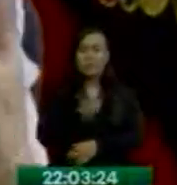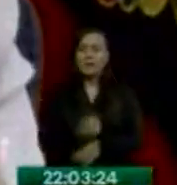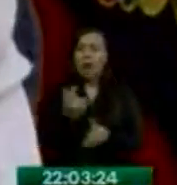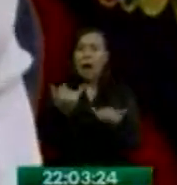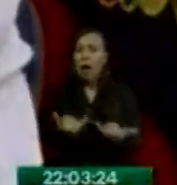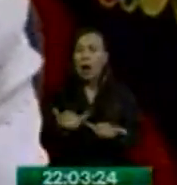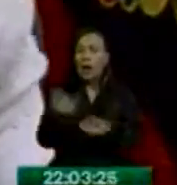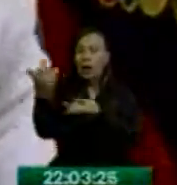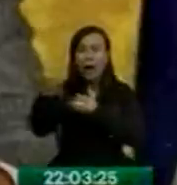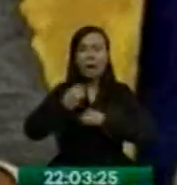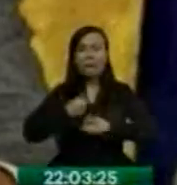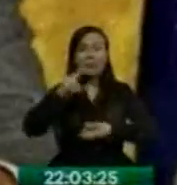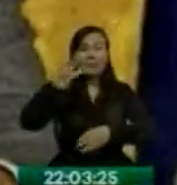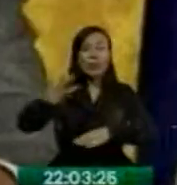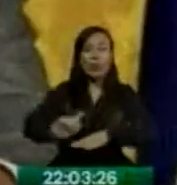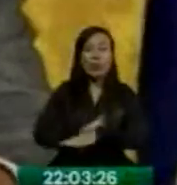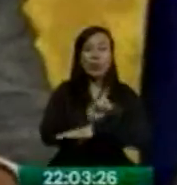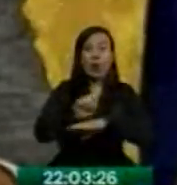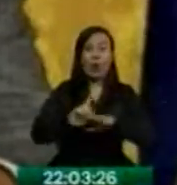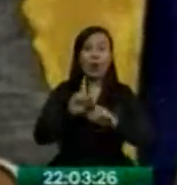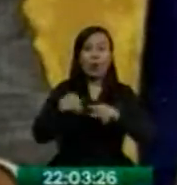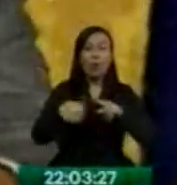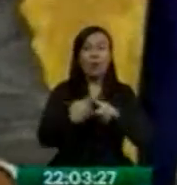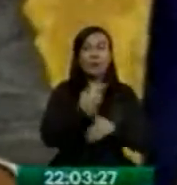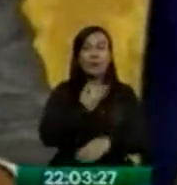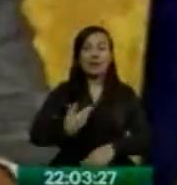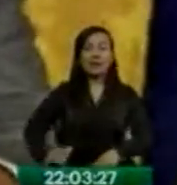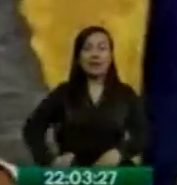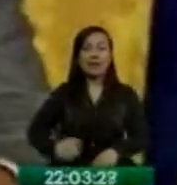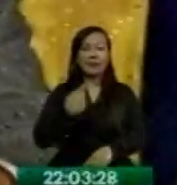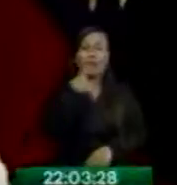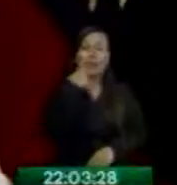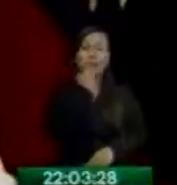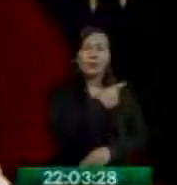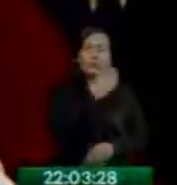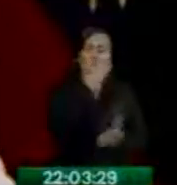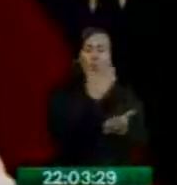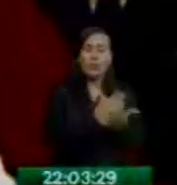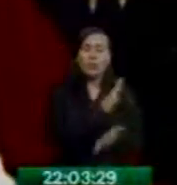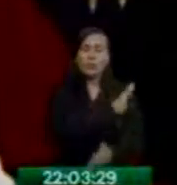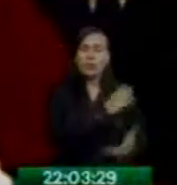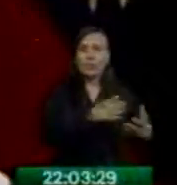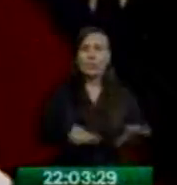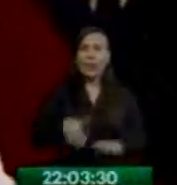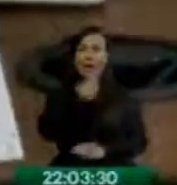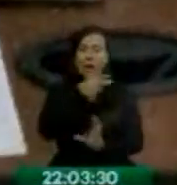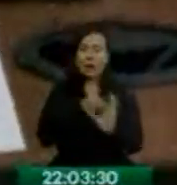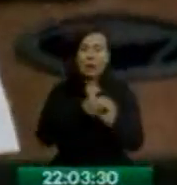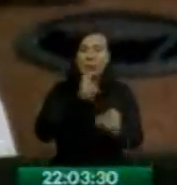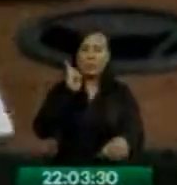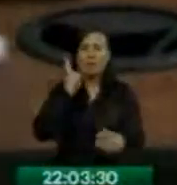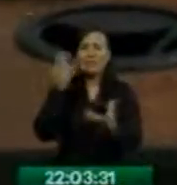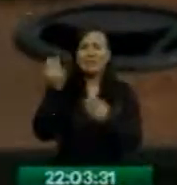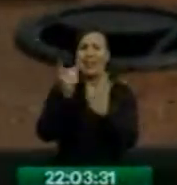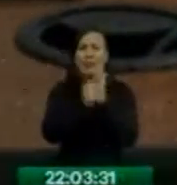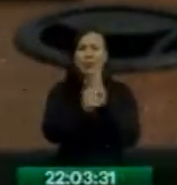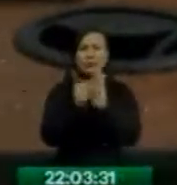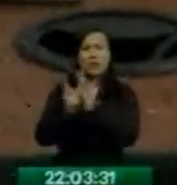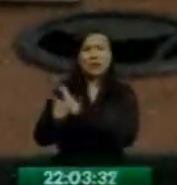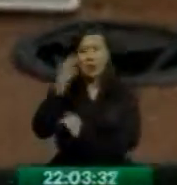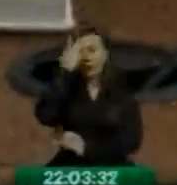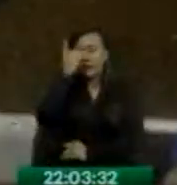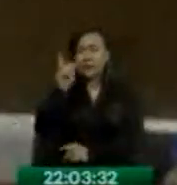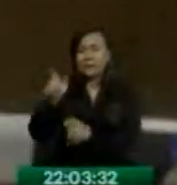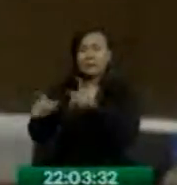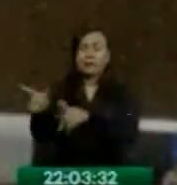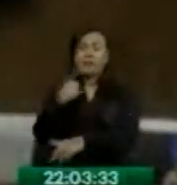Vicuña 24 horas después de que el presidente la dejara sin funciones. La renuncia de Vicuña se da luego de las denuncias del supuesto cobro de